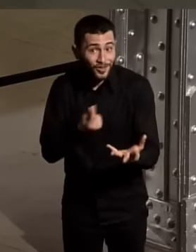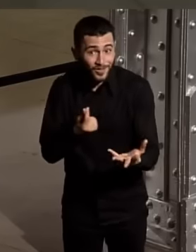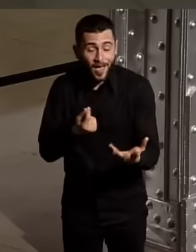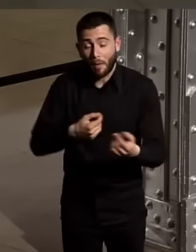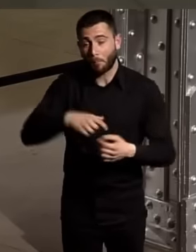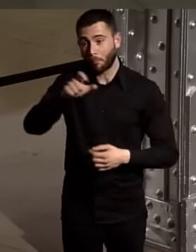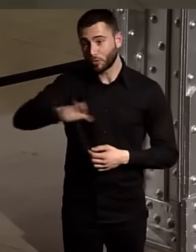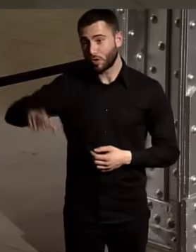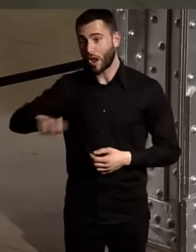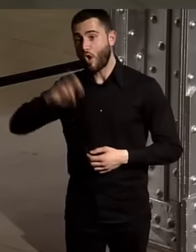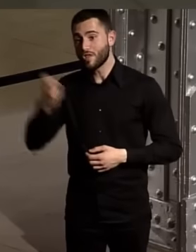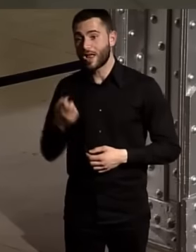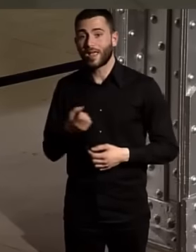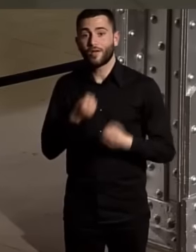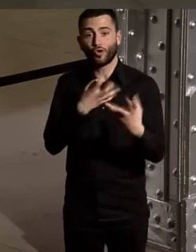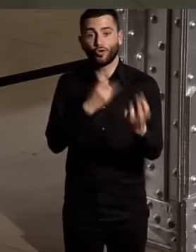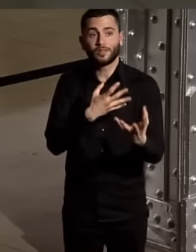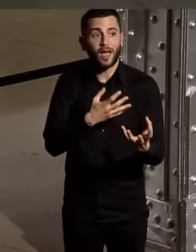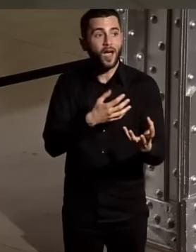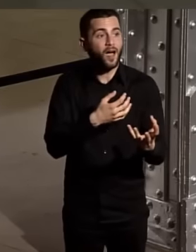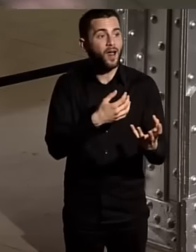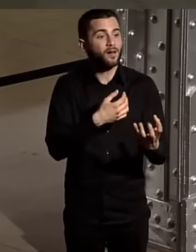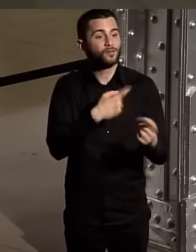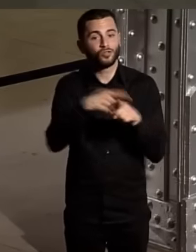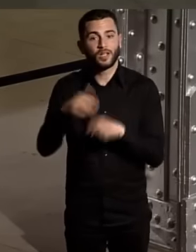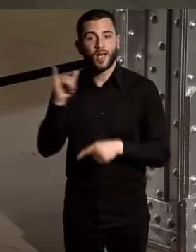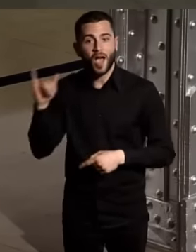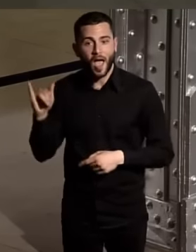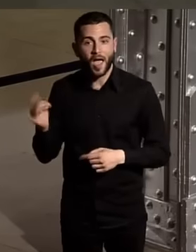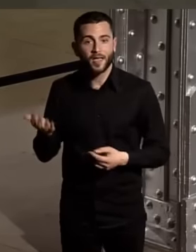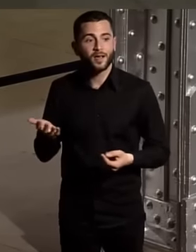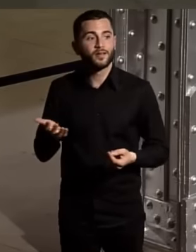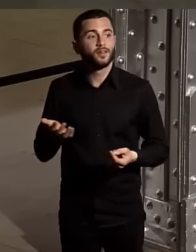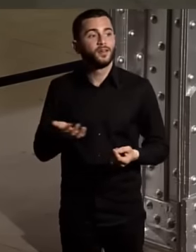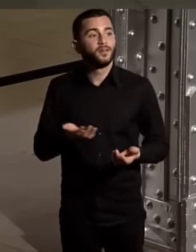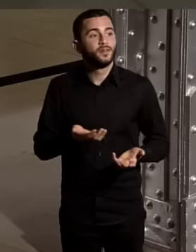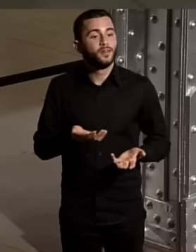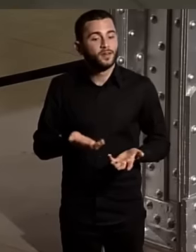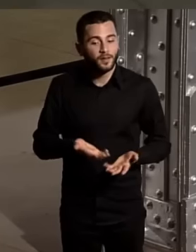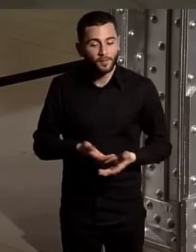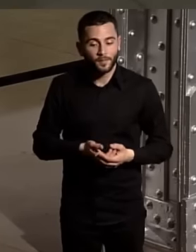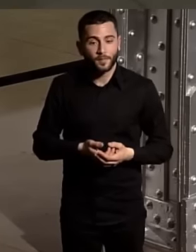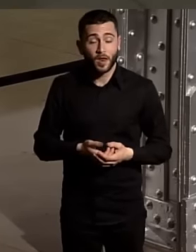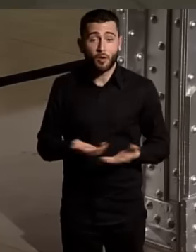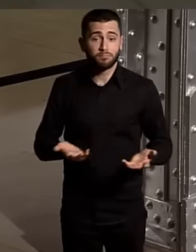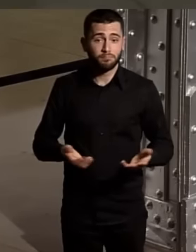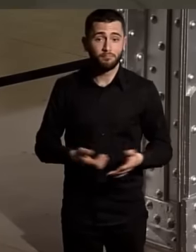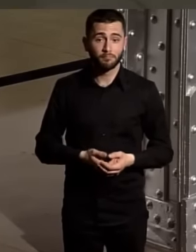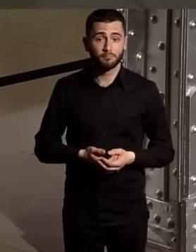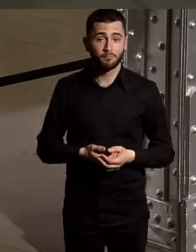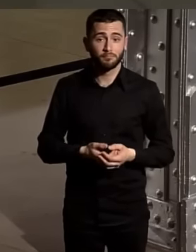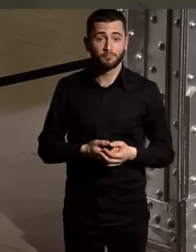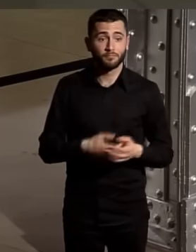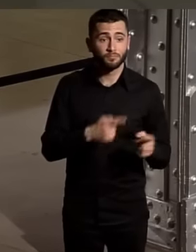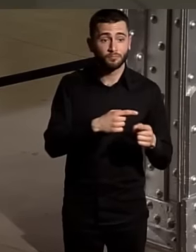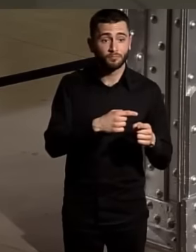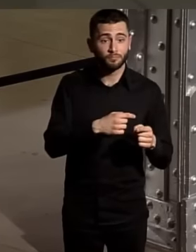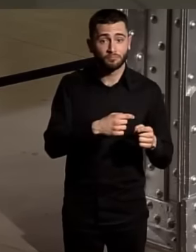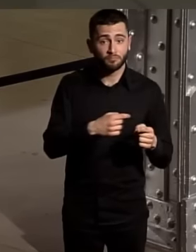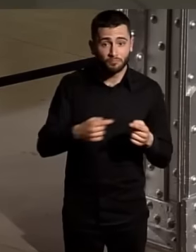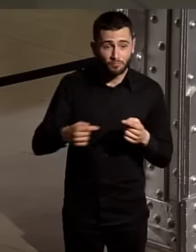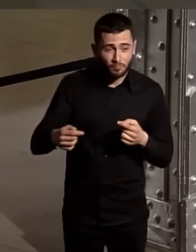hay gente que tiene cosas que contar También es importante tener algo que contar a la hora de contar cosas y y todo eso es